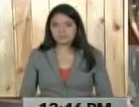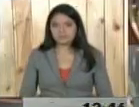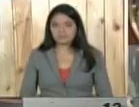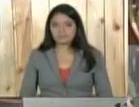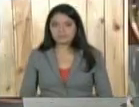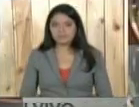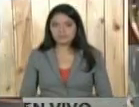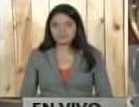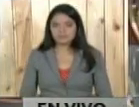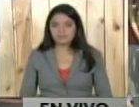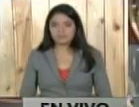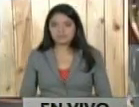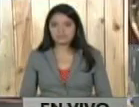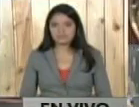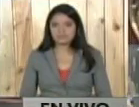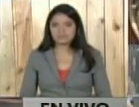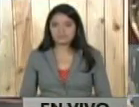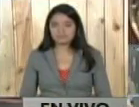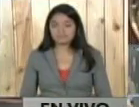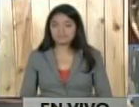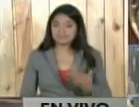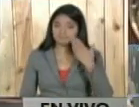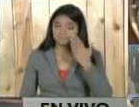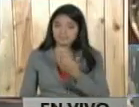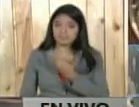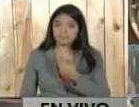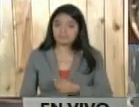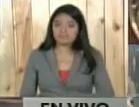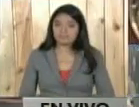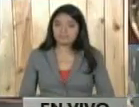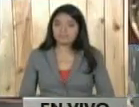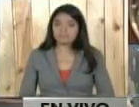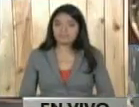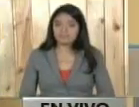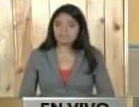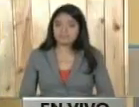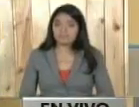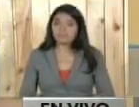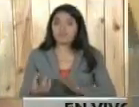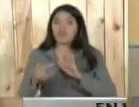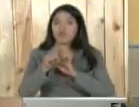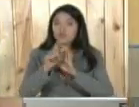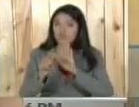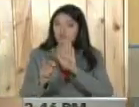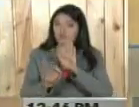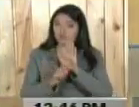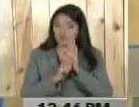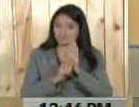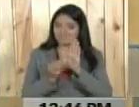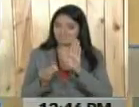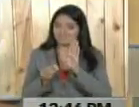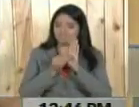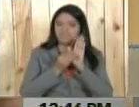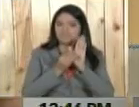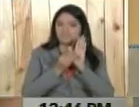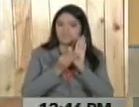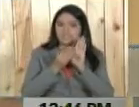de Venezuela. Aquí está, dentro de la Constitución,